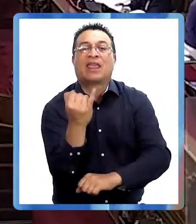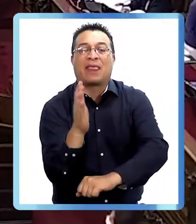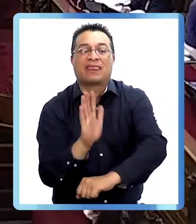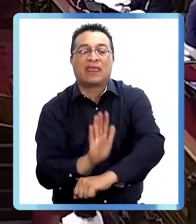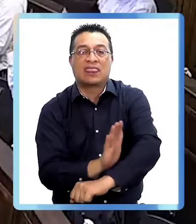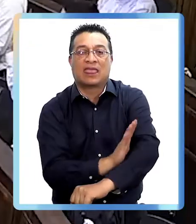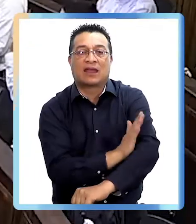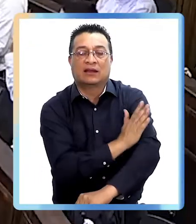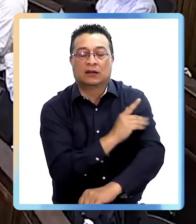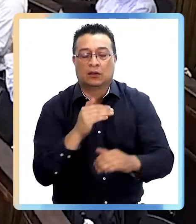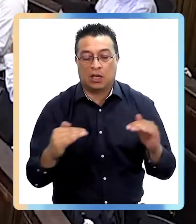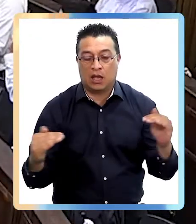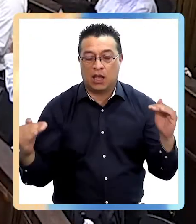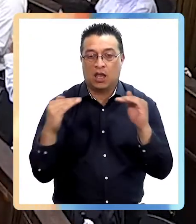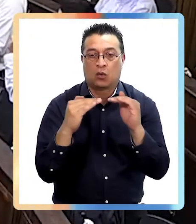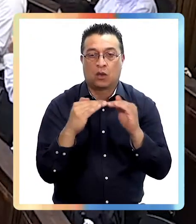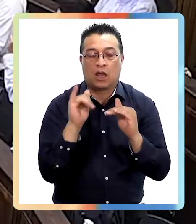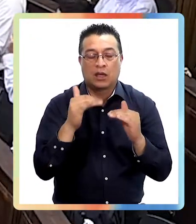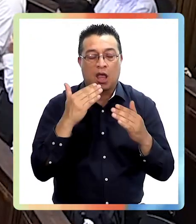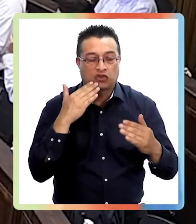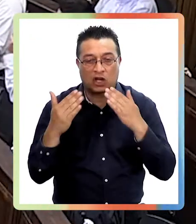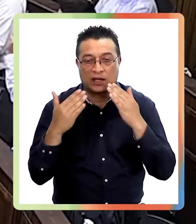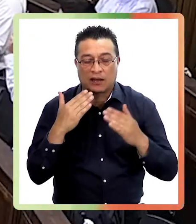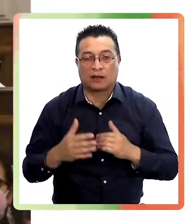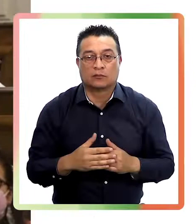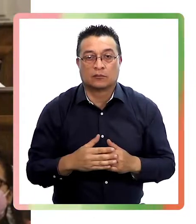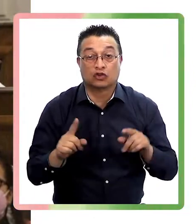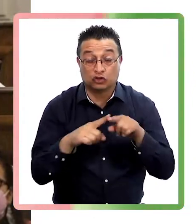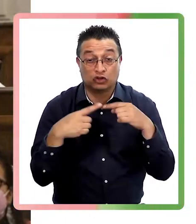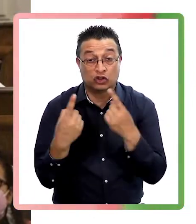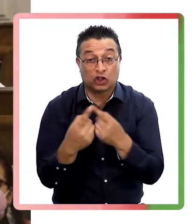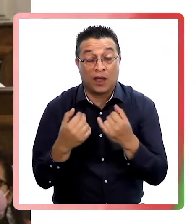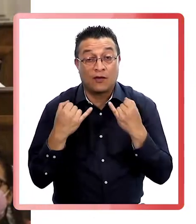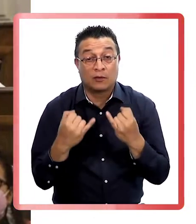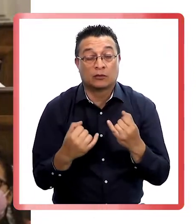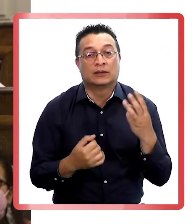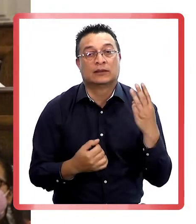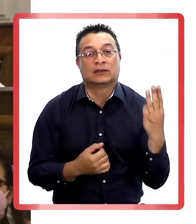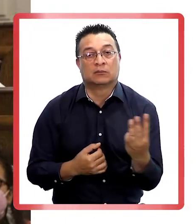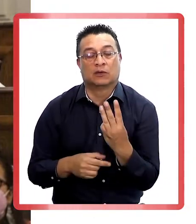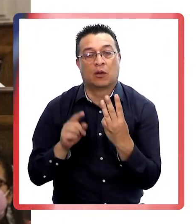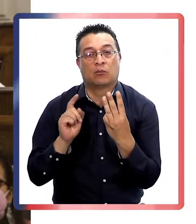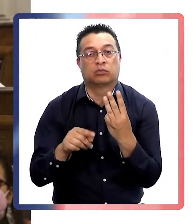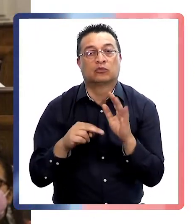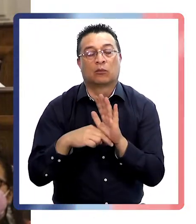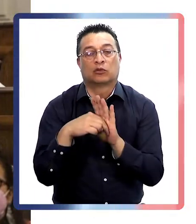en un marco de equidad y solidaridad. Toda la información está en